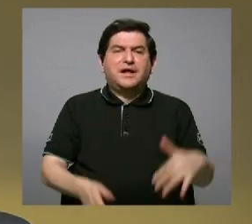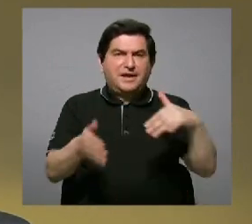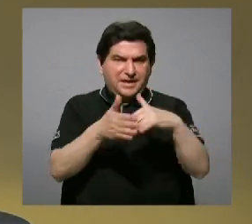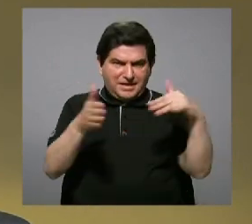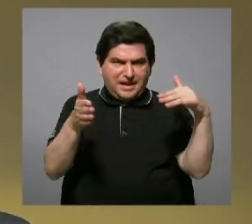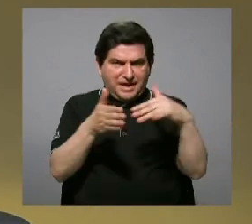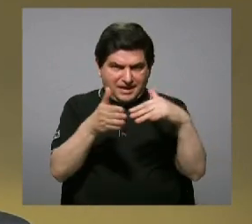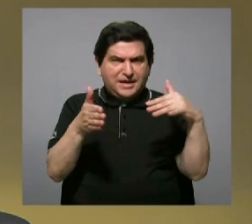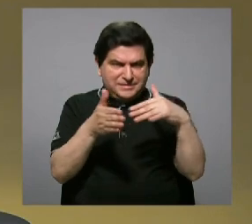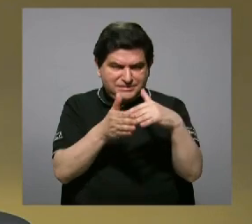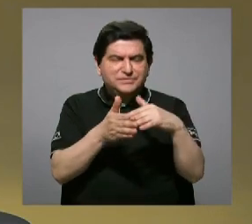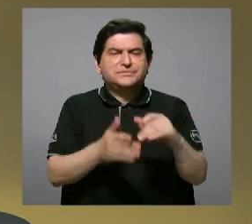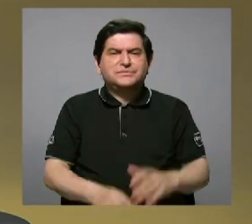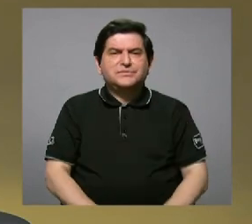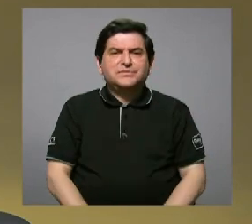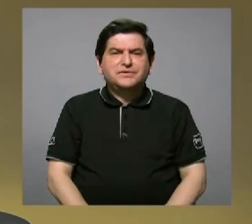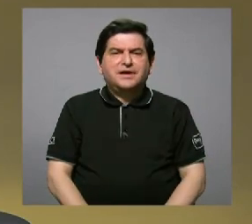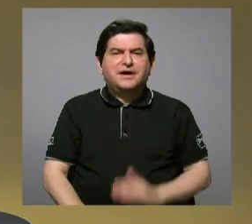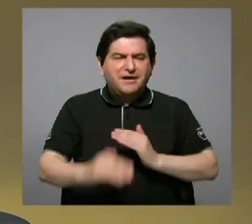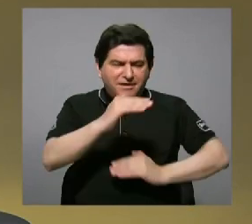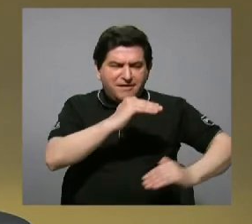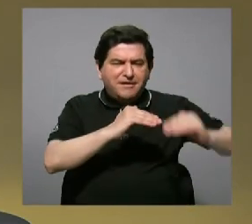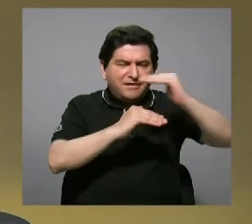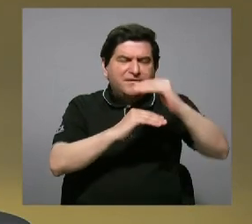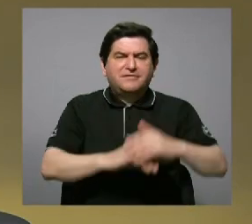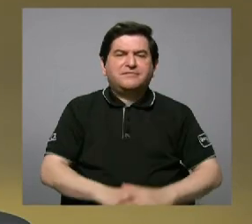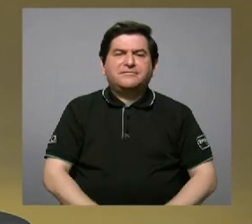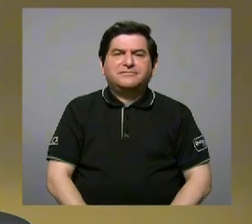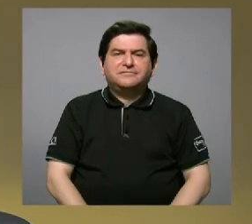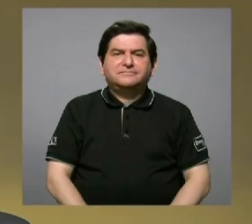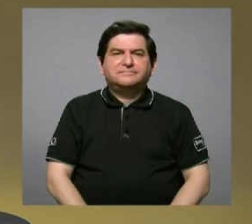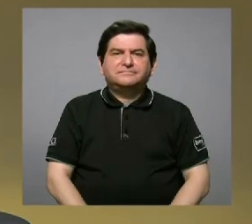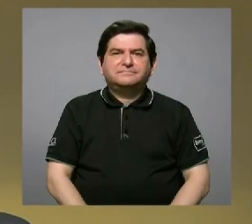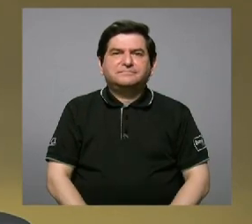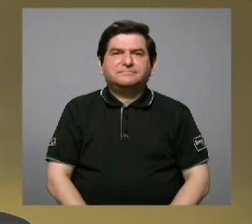estudió en la facultad,